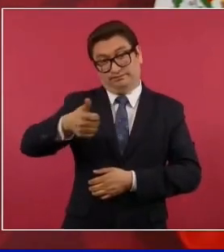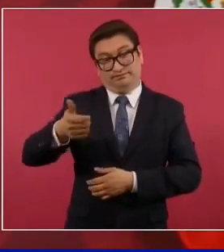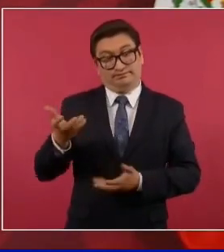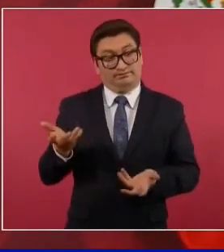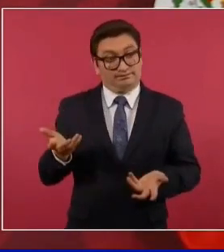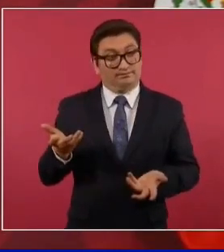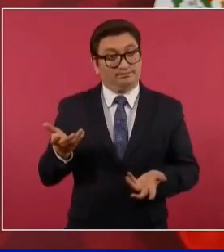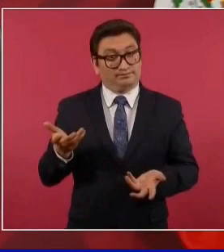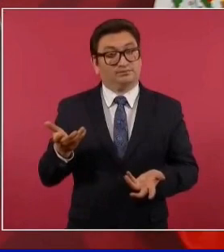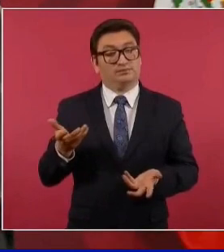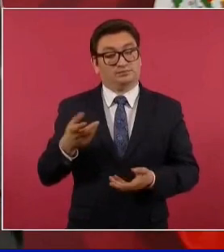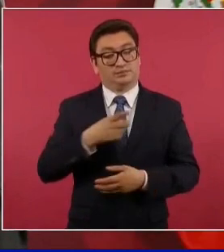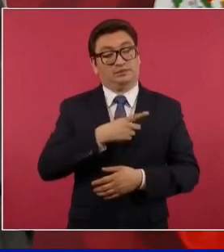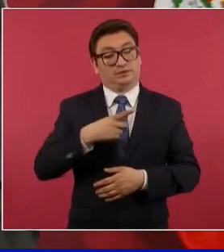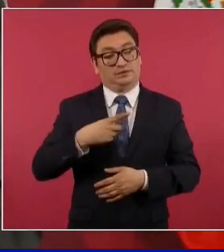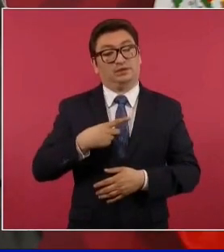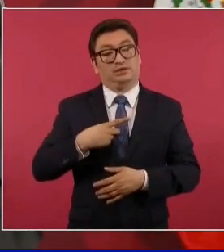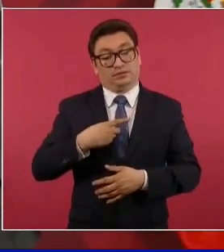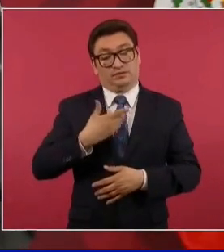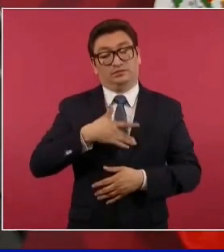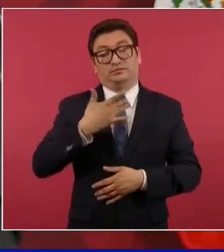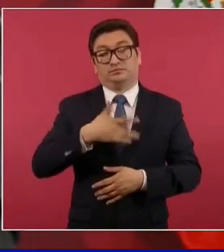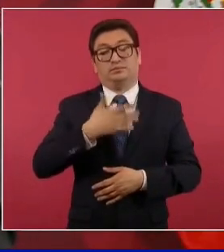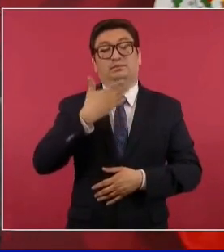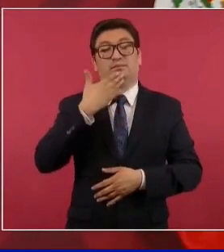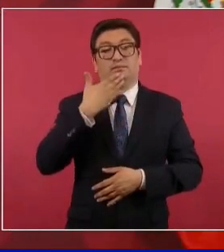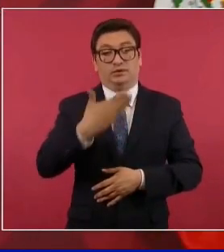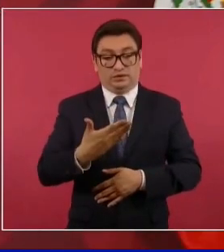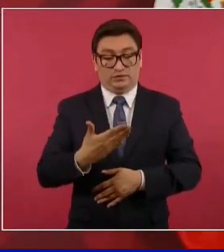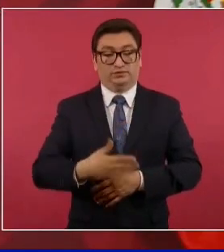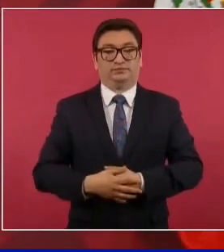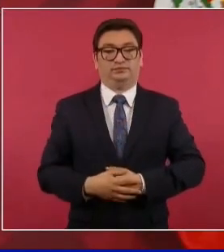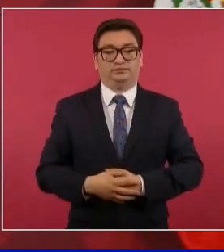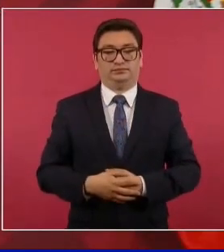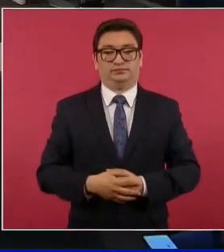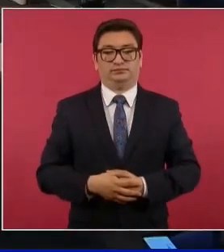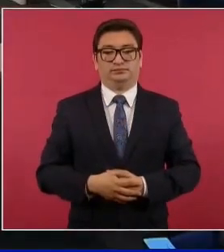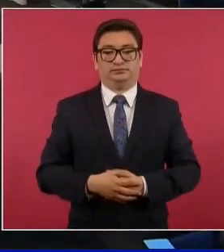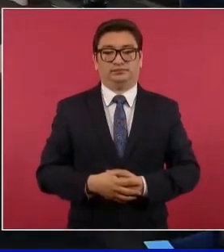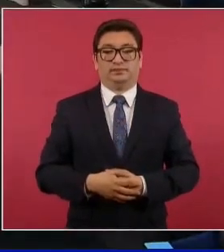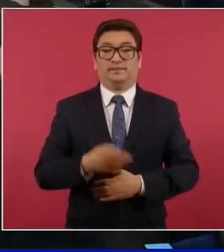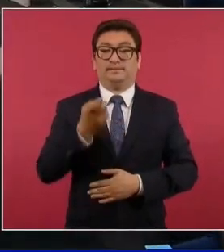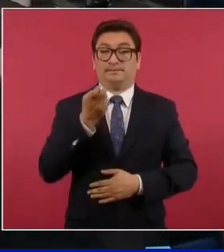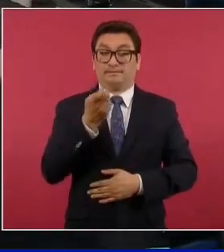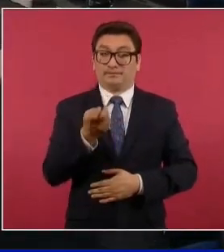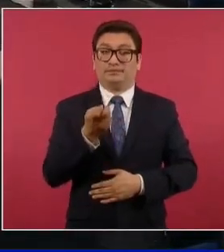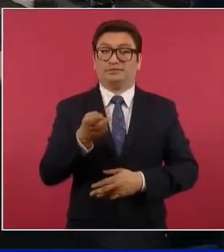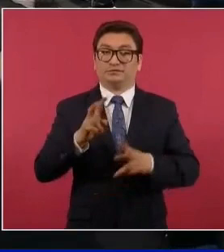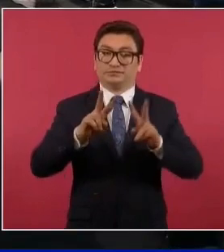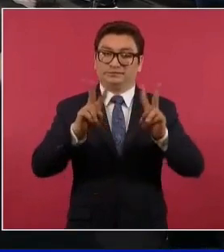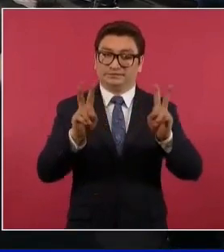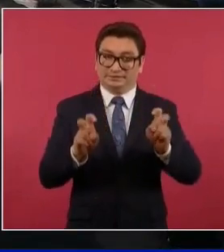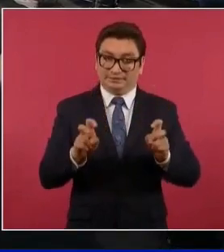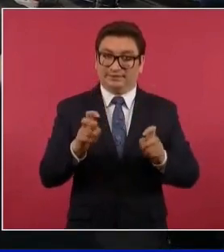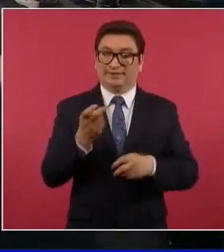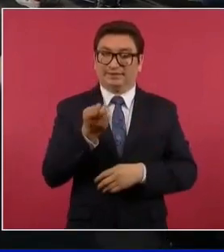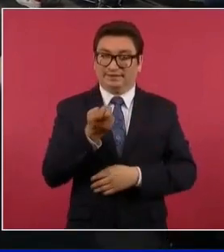que debemos de estar bien con nuestra conciencia. Pero estos son temas que